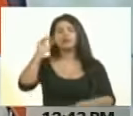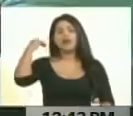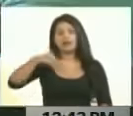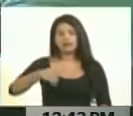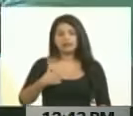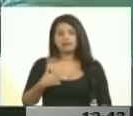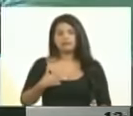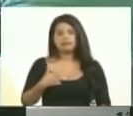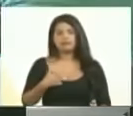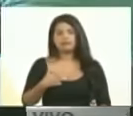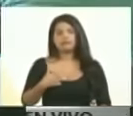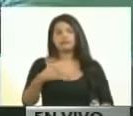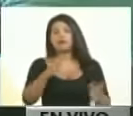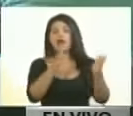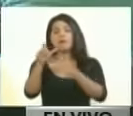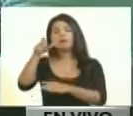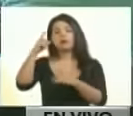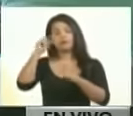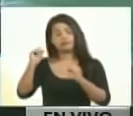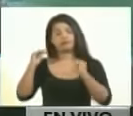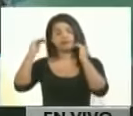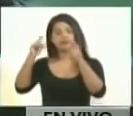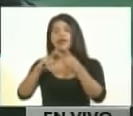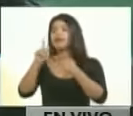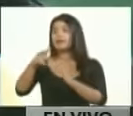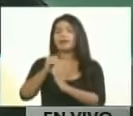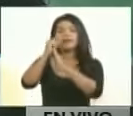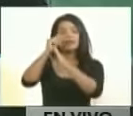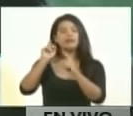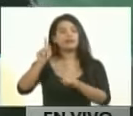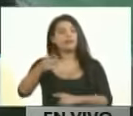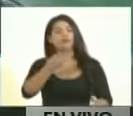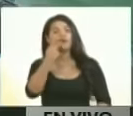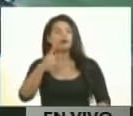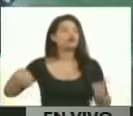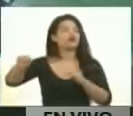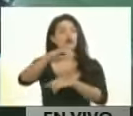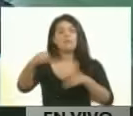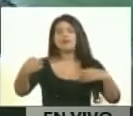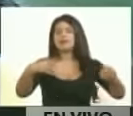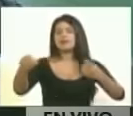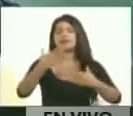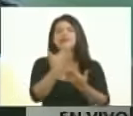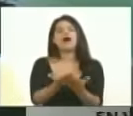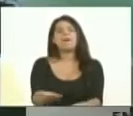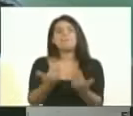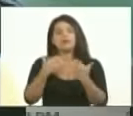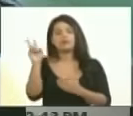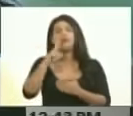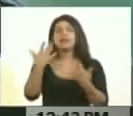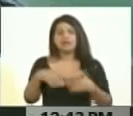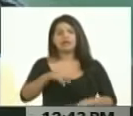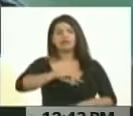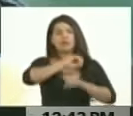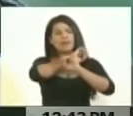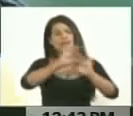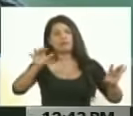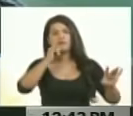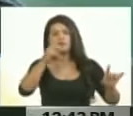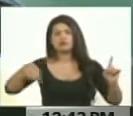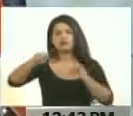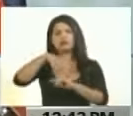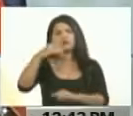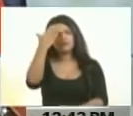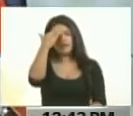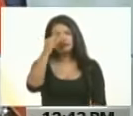Argentina, académicos, líderes sociales y políticos. Ya nosotros hemos hecho público todas estas manifestaciones de solidaridad con